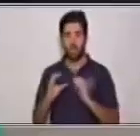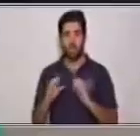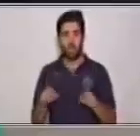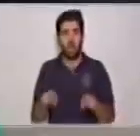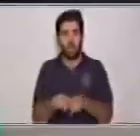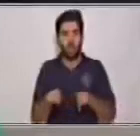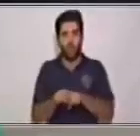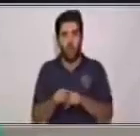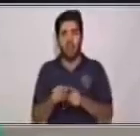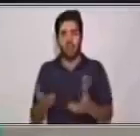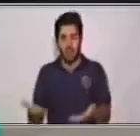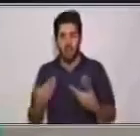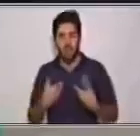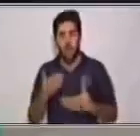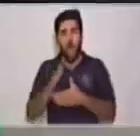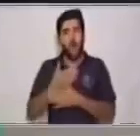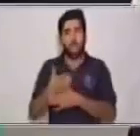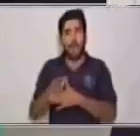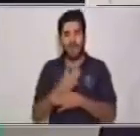actividad de valores.